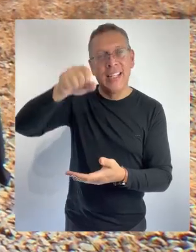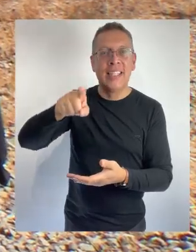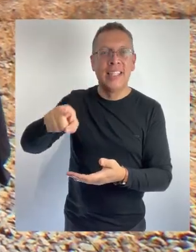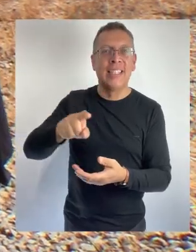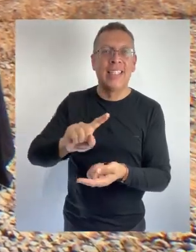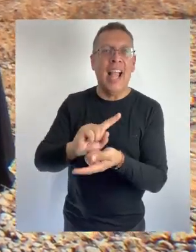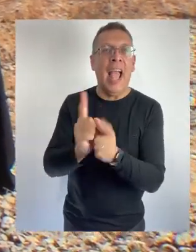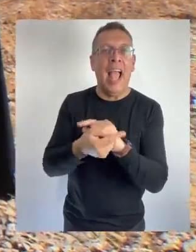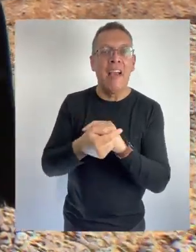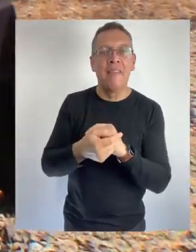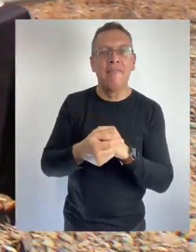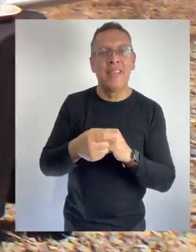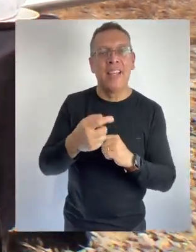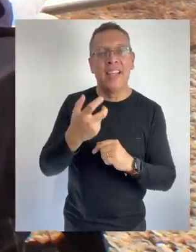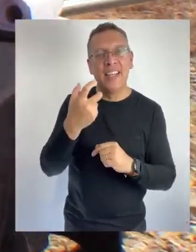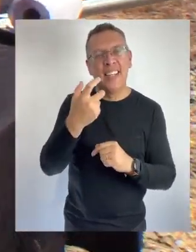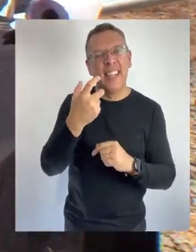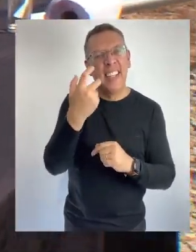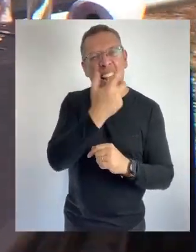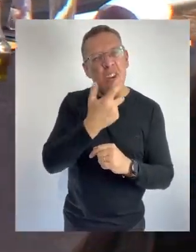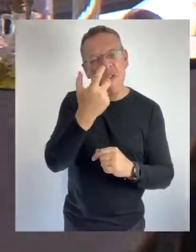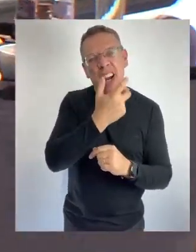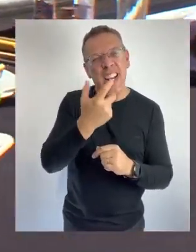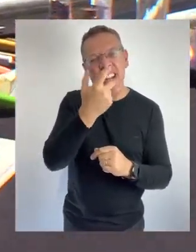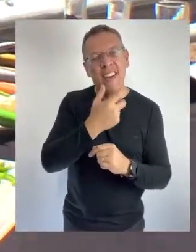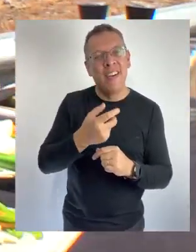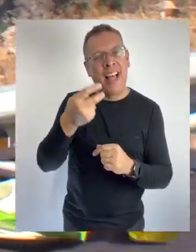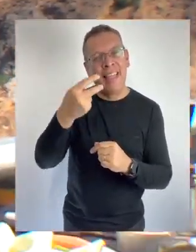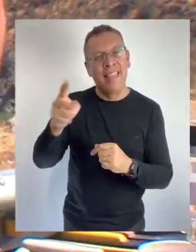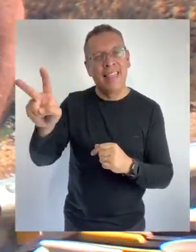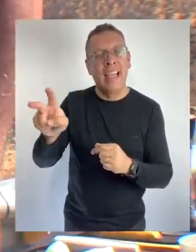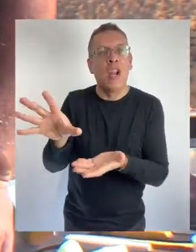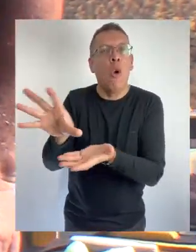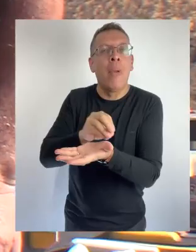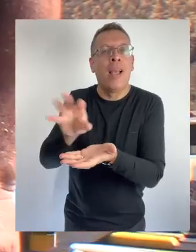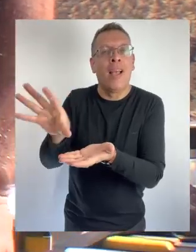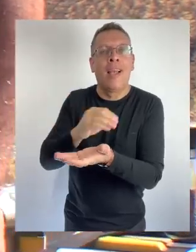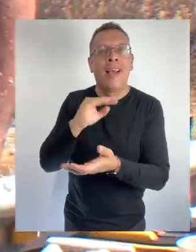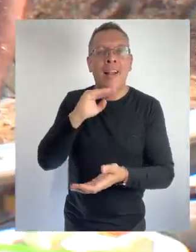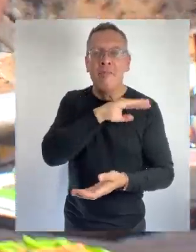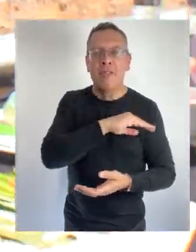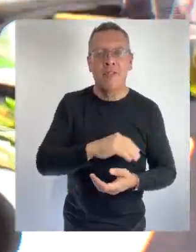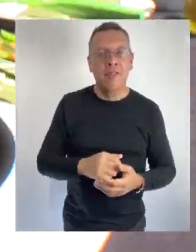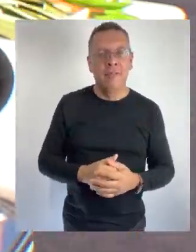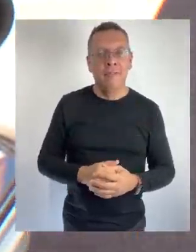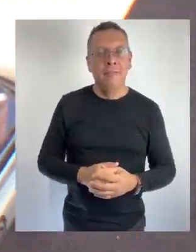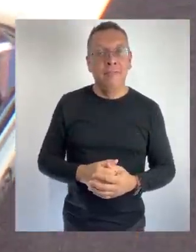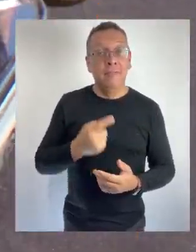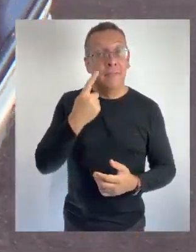pues. El ser humano. Se va, de a poco, no pierde sus raíces, ¿no? Mira este lindo culo.